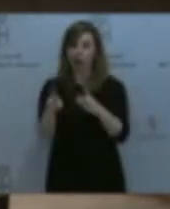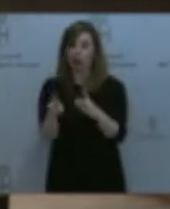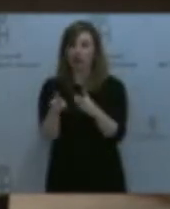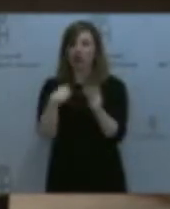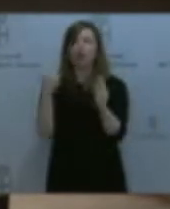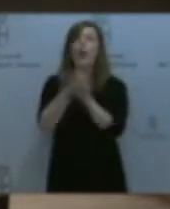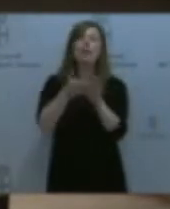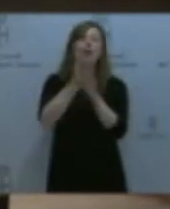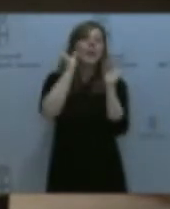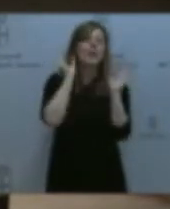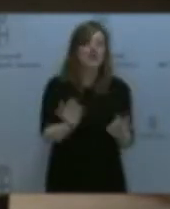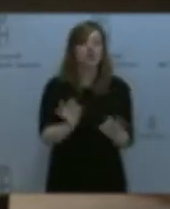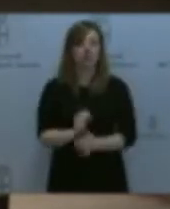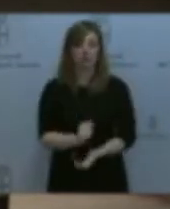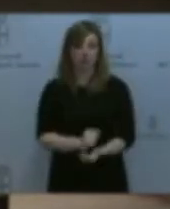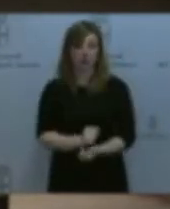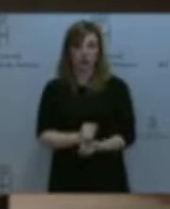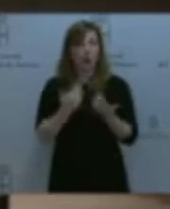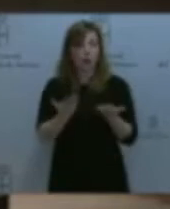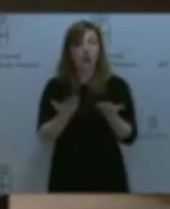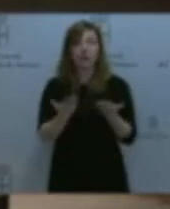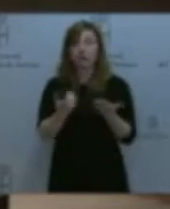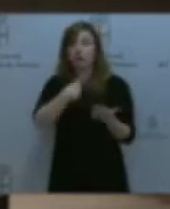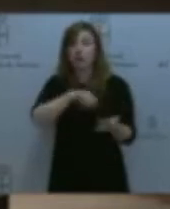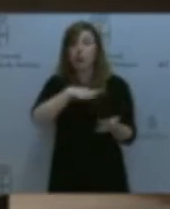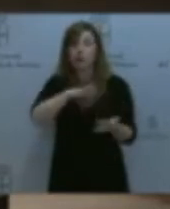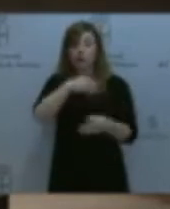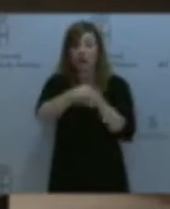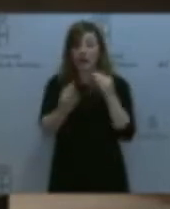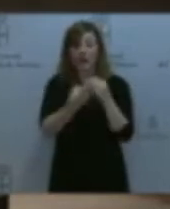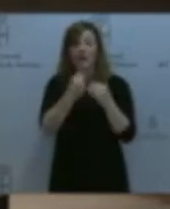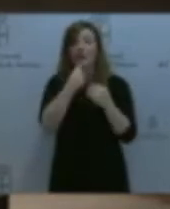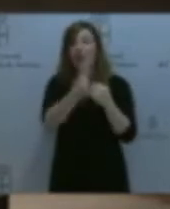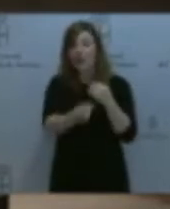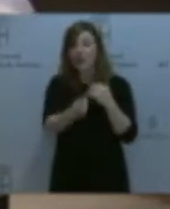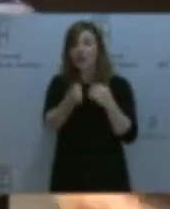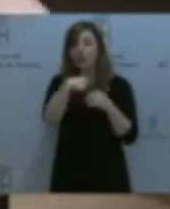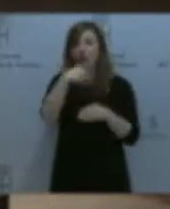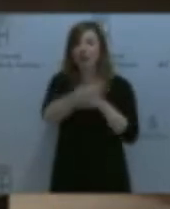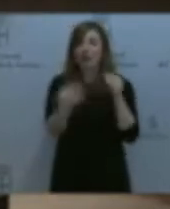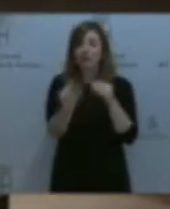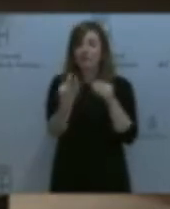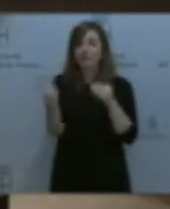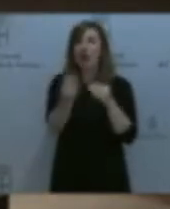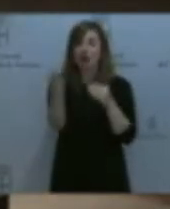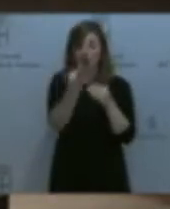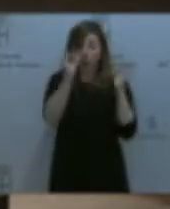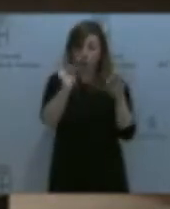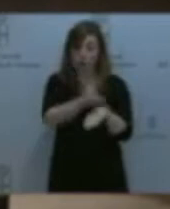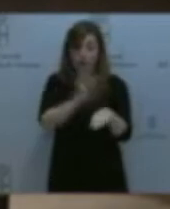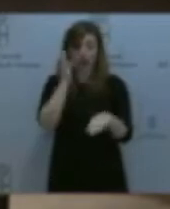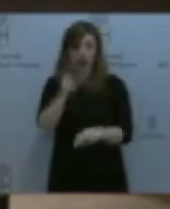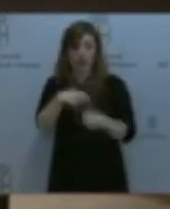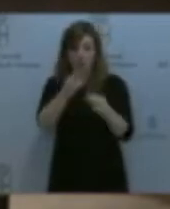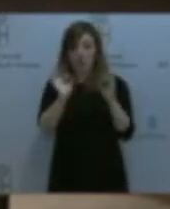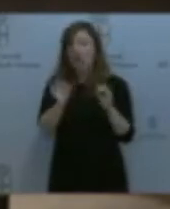refiero. Cuando lo más que podemos hacer no es decir lo que vamos a hacer de mejor, y esto fue lo que respondía su consejera, sino